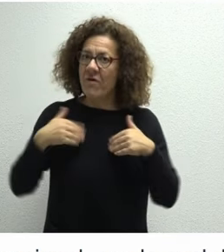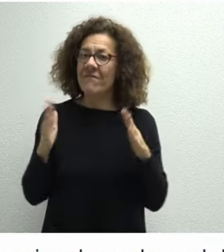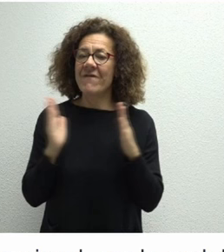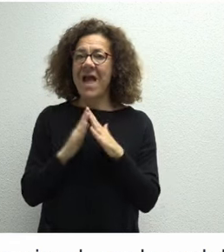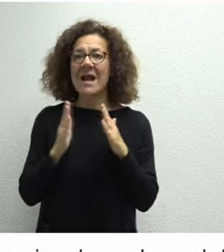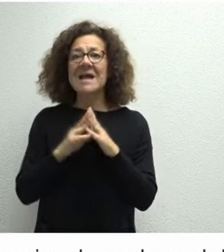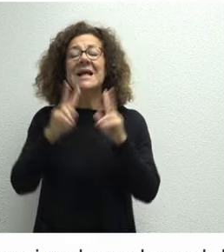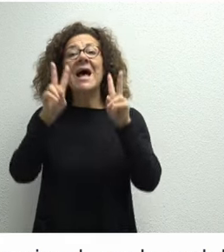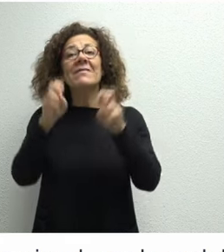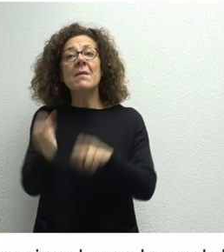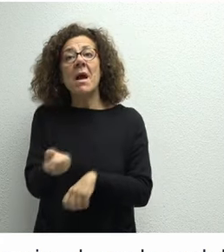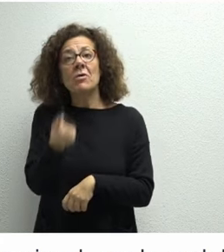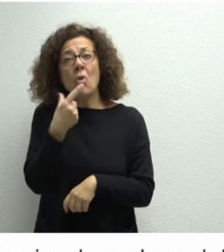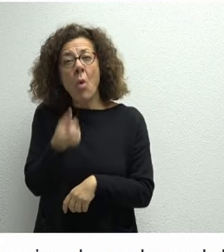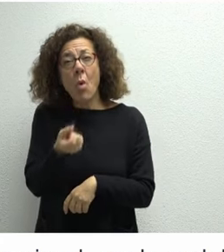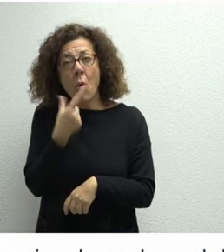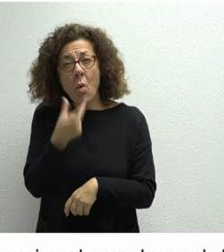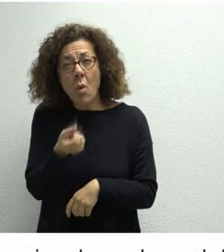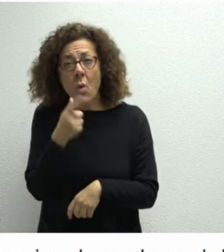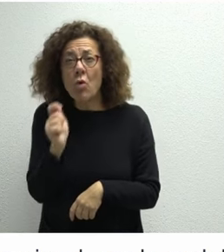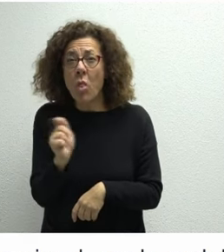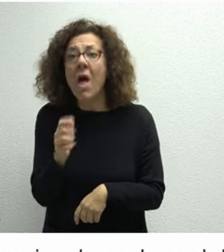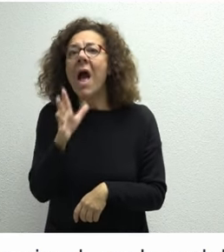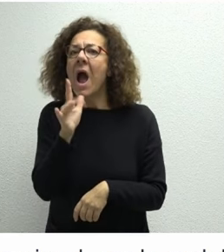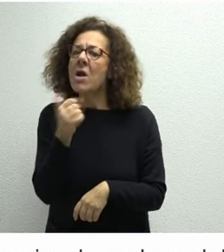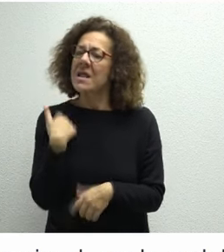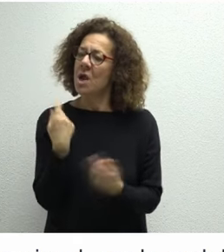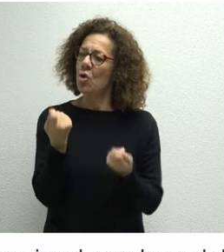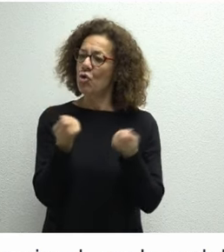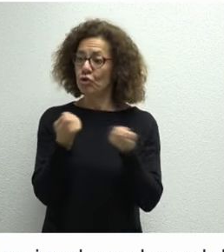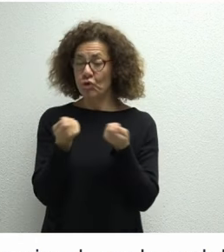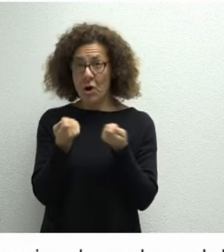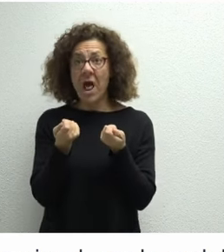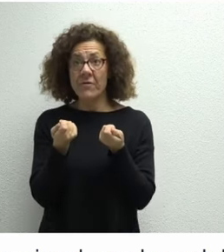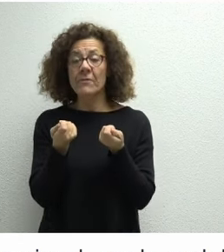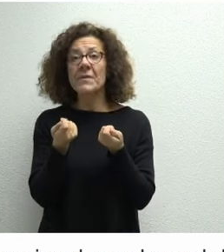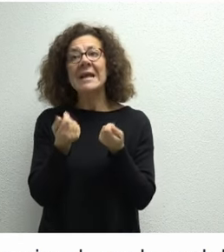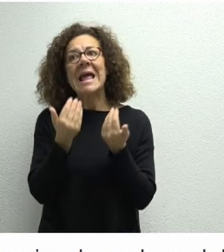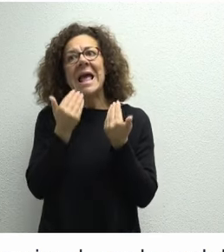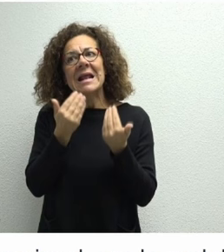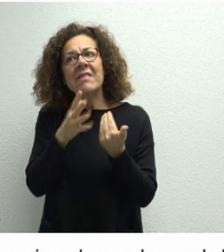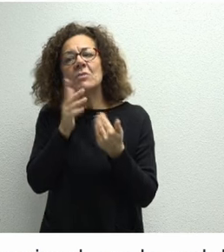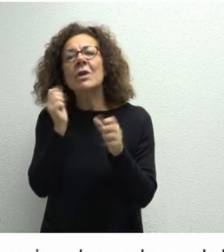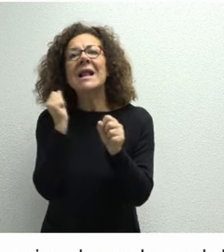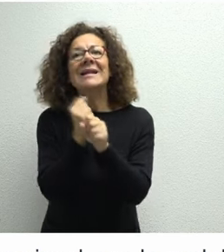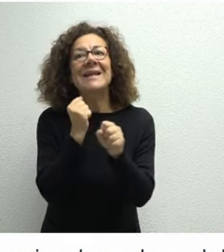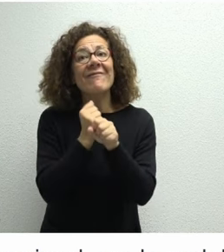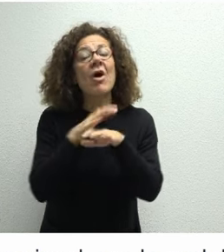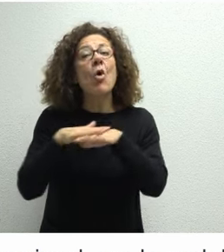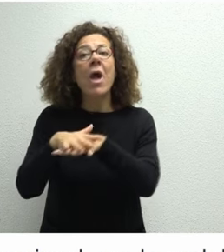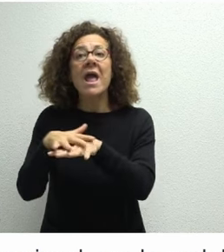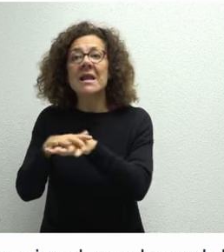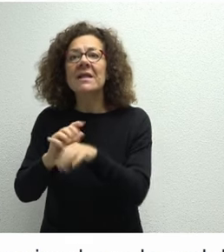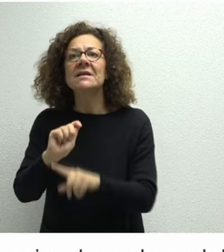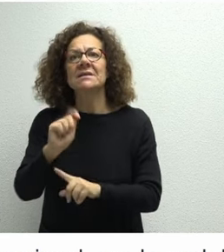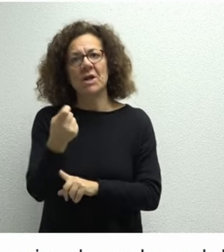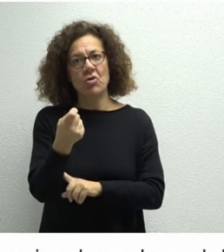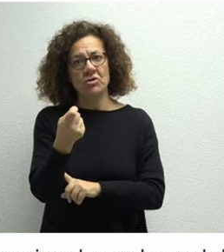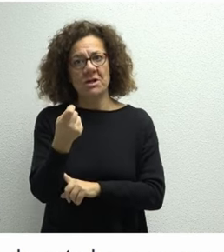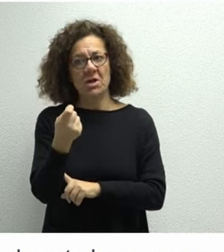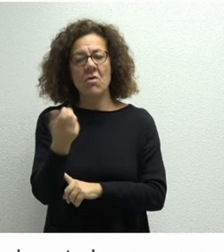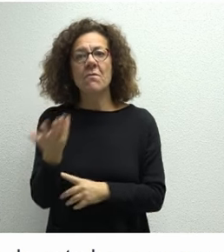el tema del consumo la verdad es que ahora mismo está controlado Y la verdad es que gracias a un poco al trabajo en Red se consiguió No pues